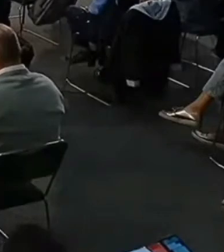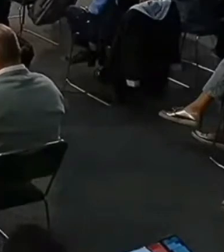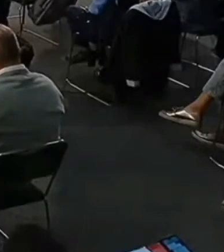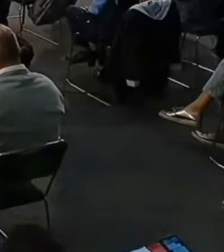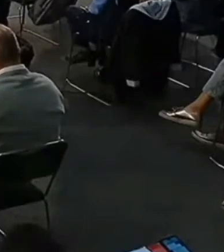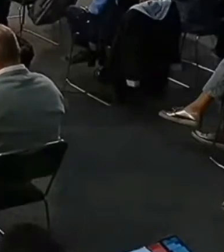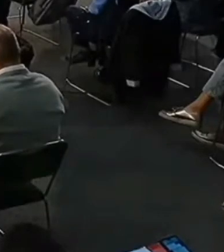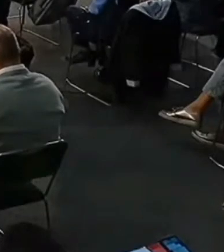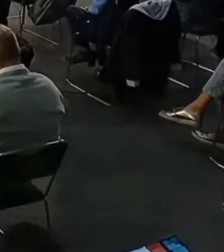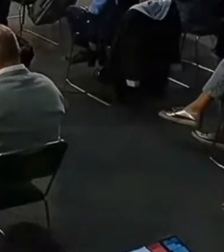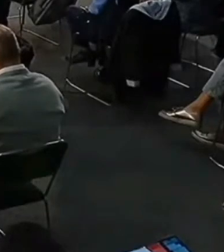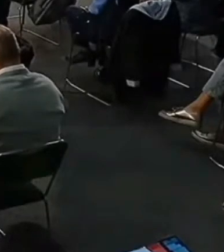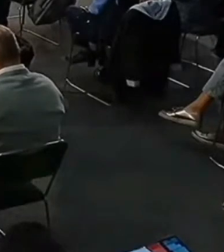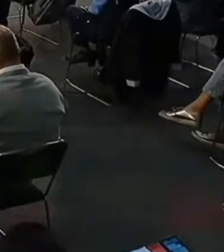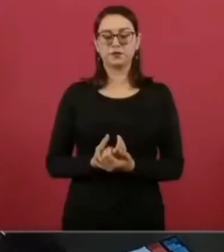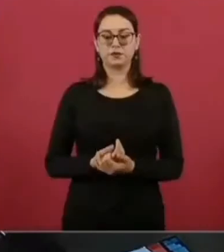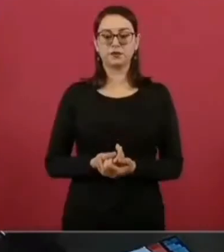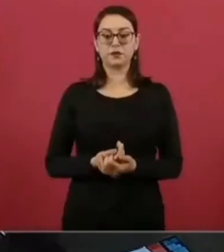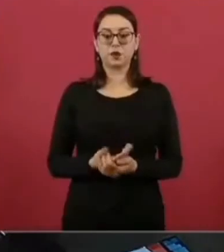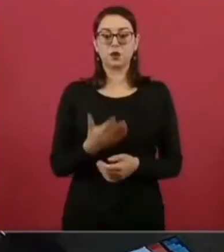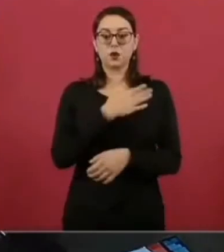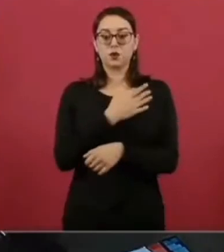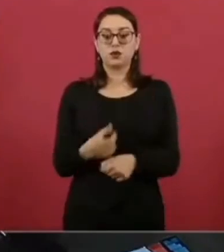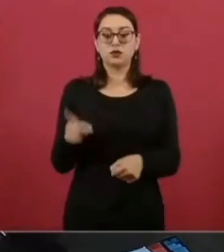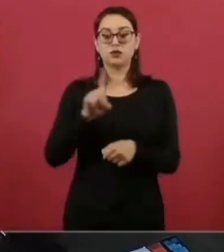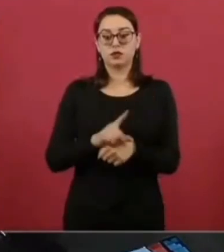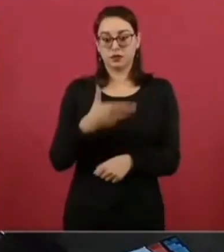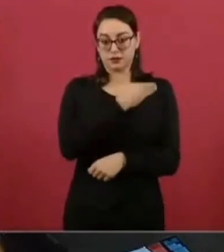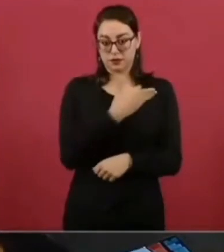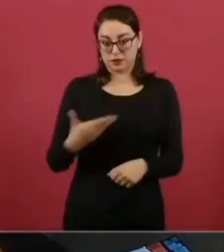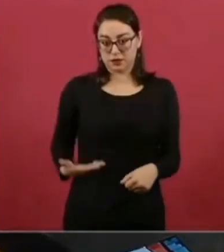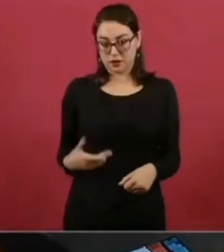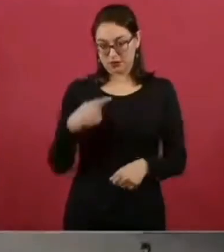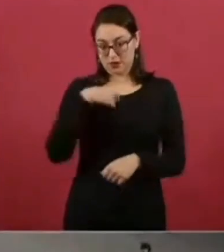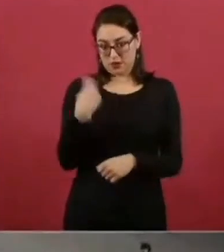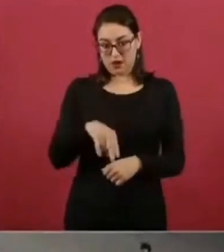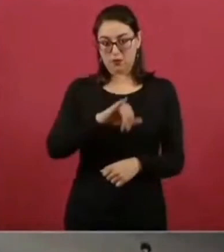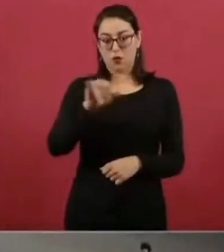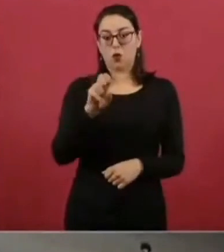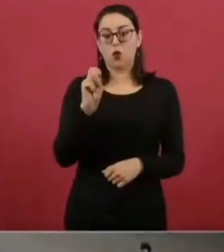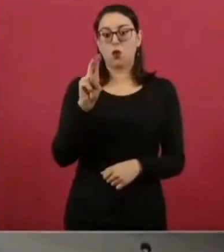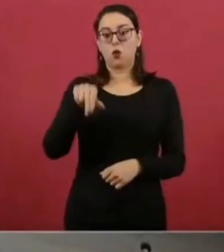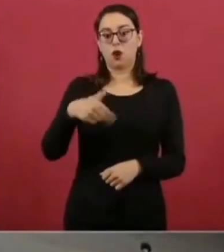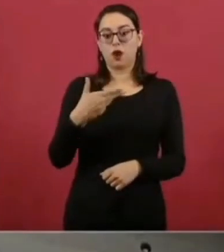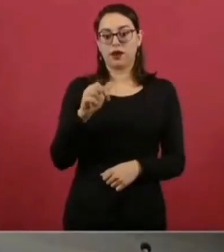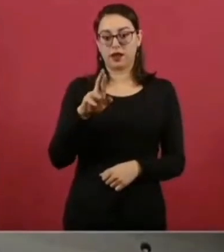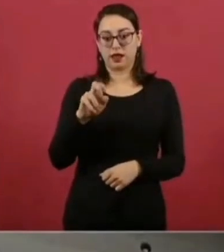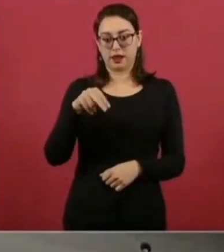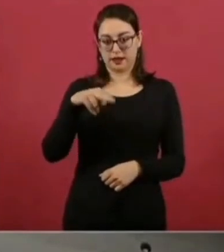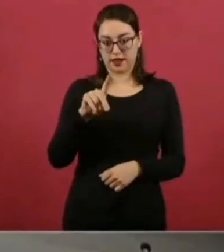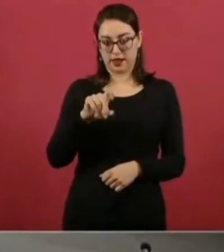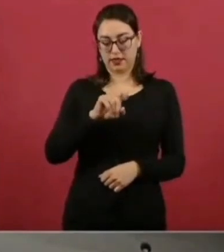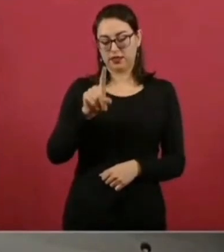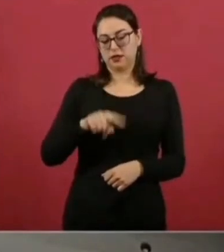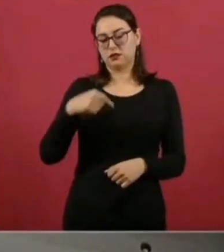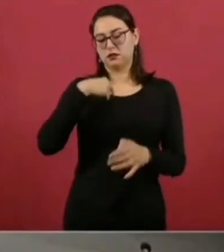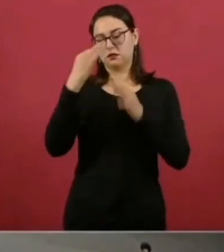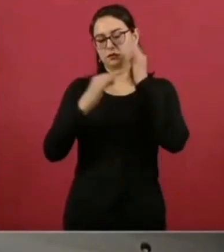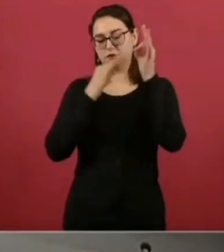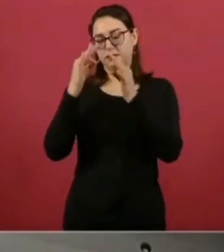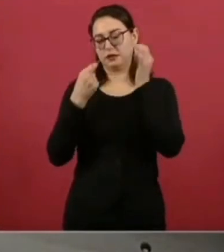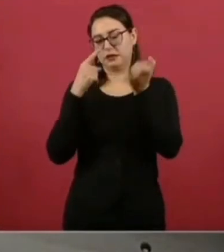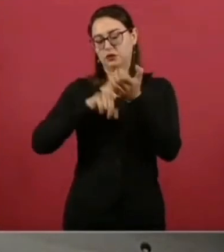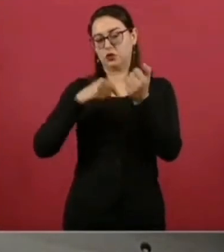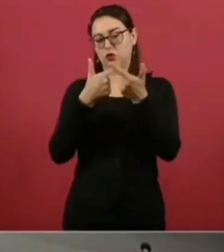Presidente, Juan Hernández de Diario Basta, de Tabasco Hoy, Quintana Roo y Campeche Hoy, de Grupo Cantón. Preguntarle